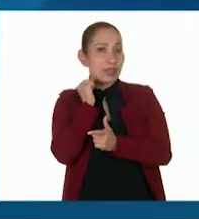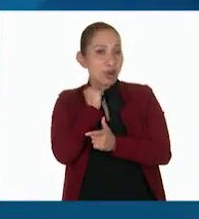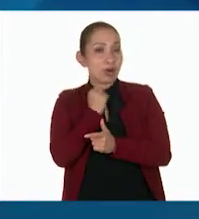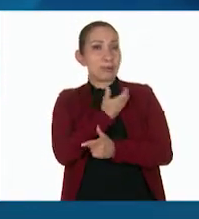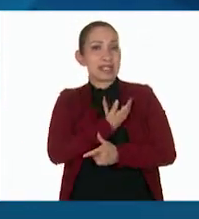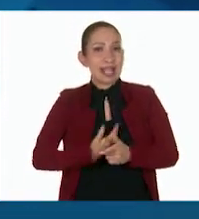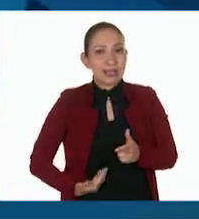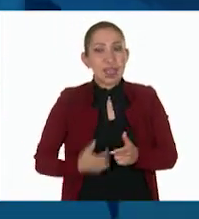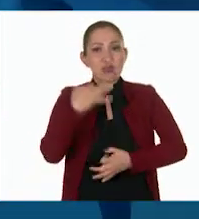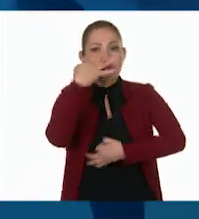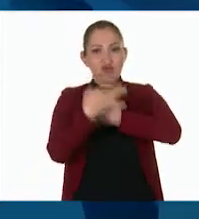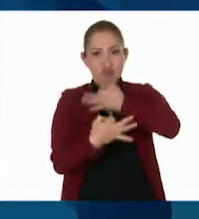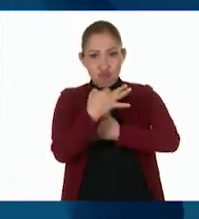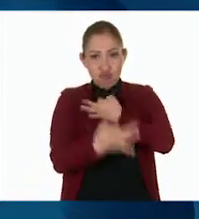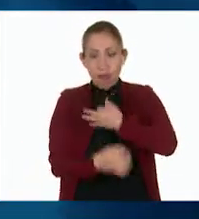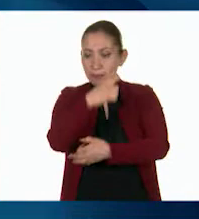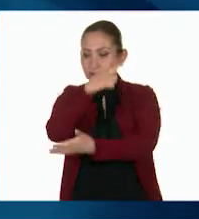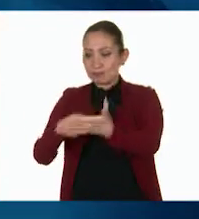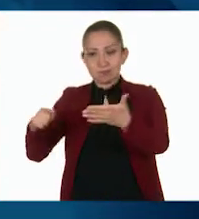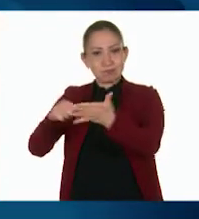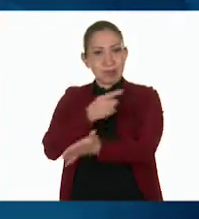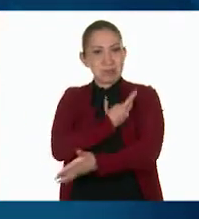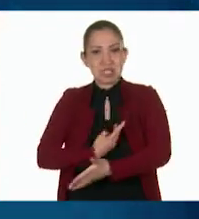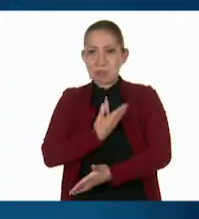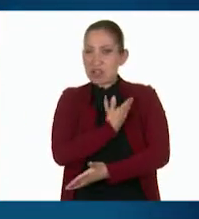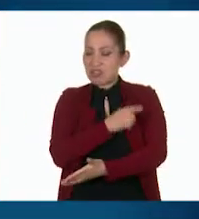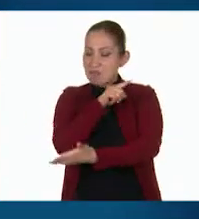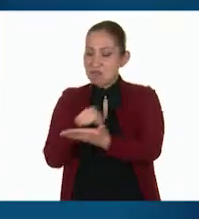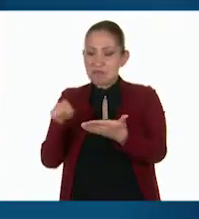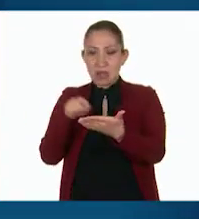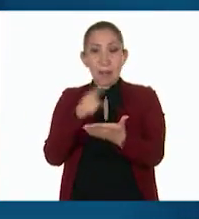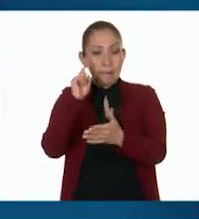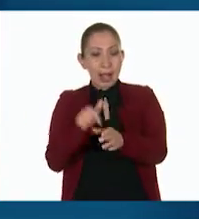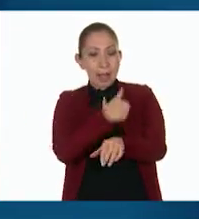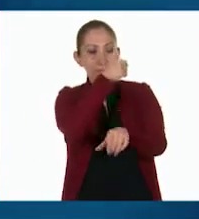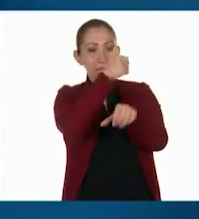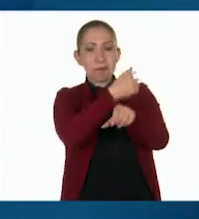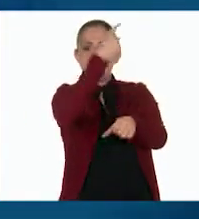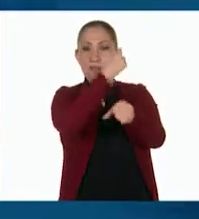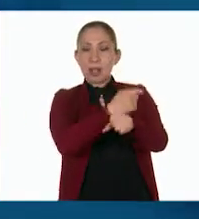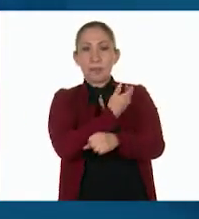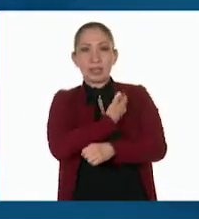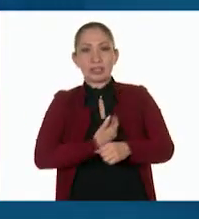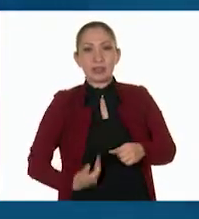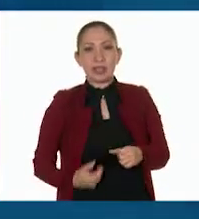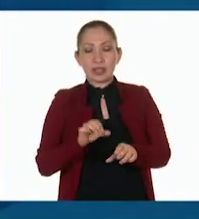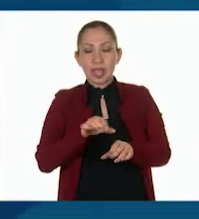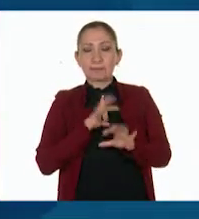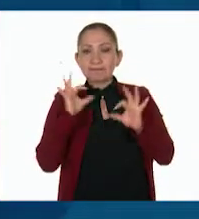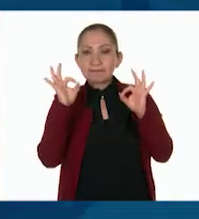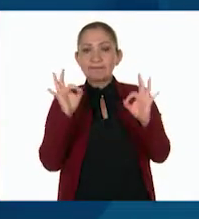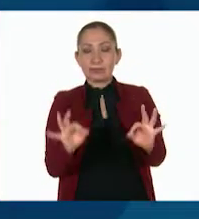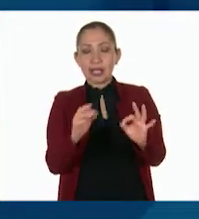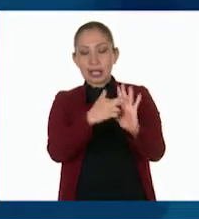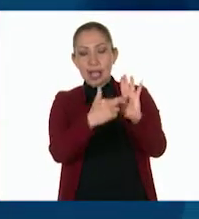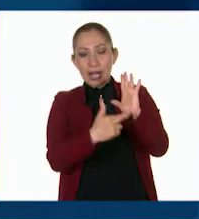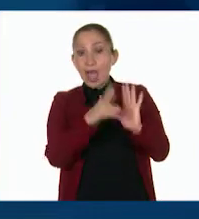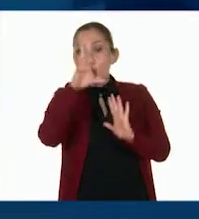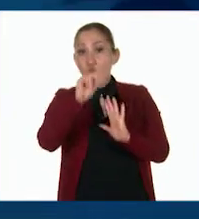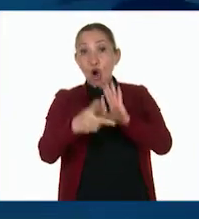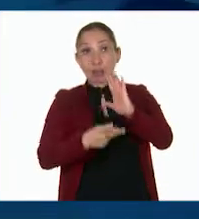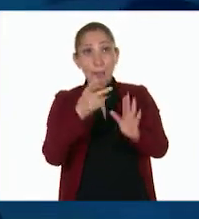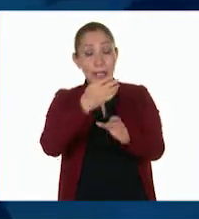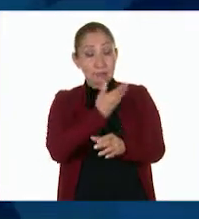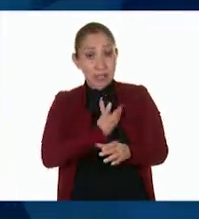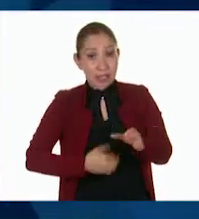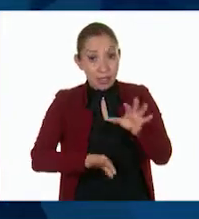judicial, suprimiendo la vicepresidencia, a fin de fortalecer la figura del presidente y la consolidación del principio de la no